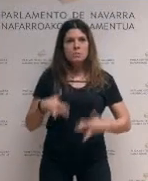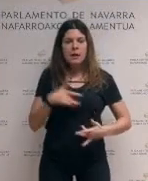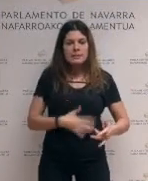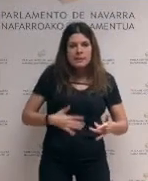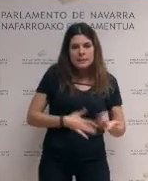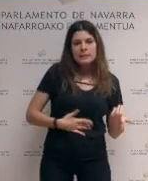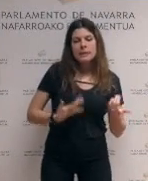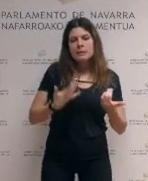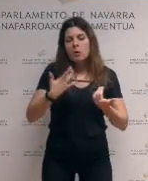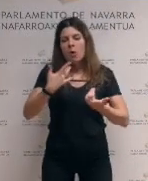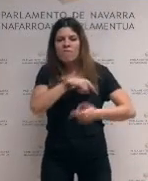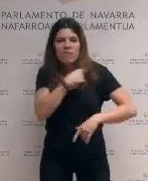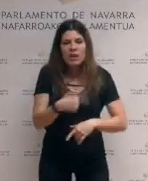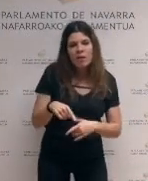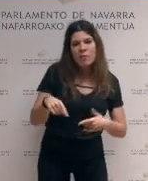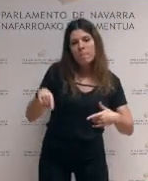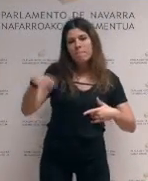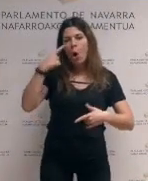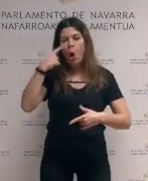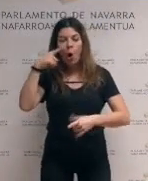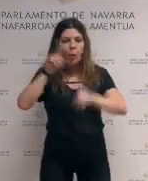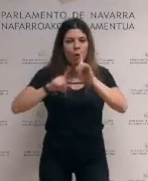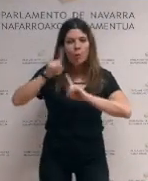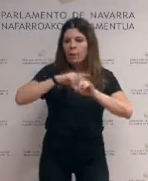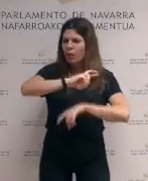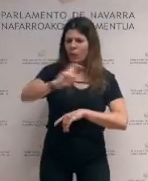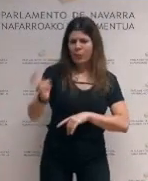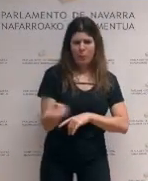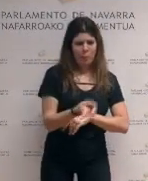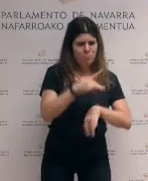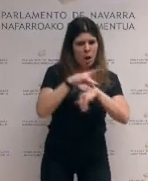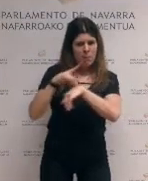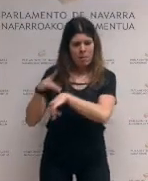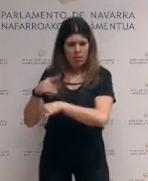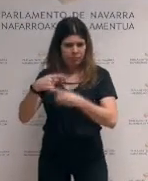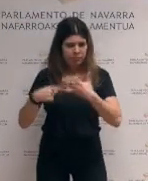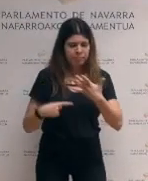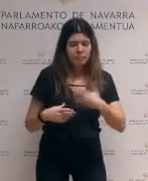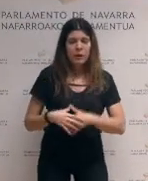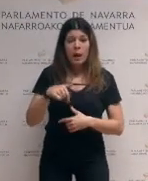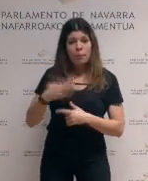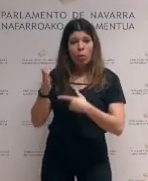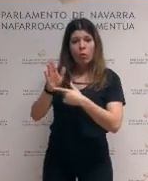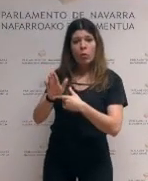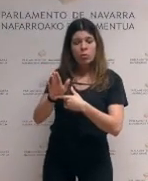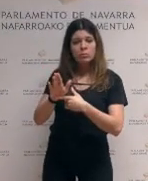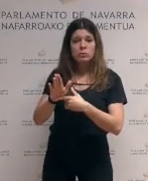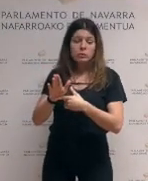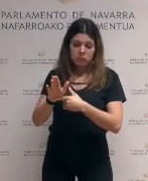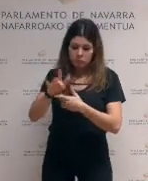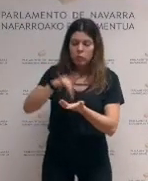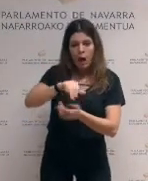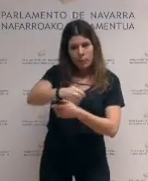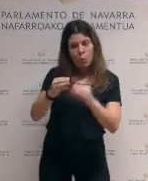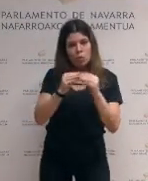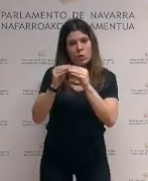por problemas en un ojo? Esta moción lo que hacía era proponía, y de hecho se aprobó por unanimidad, como he dicho,